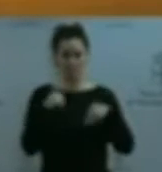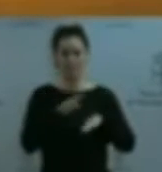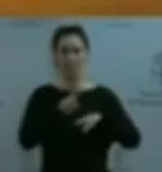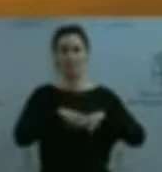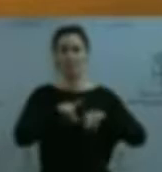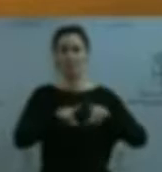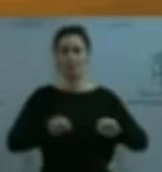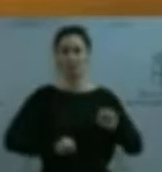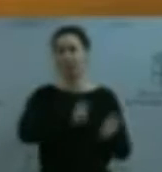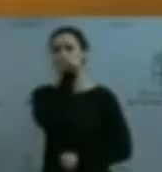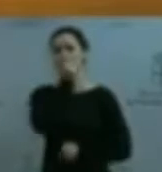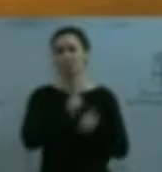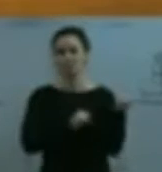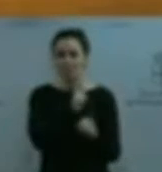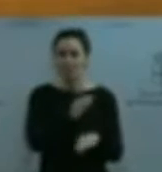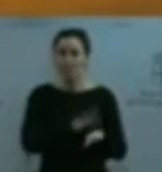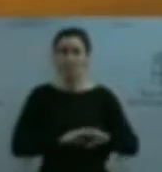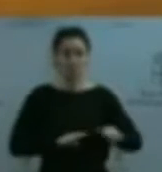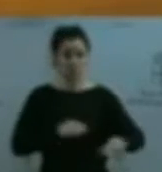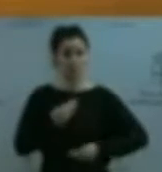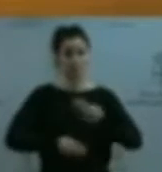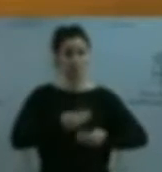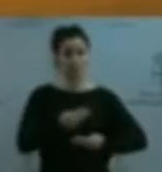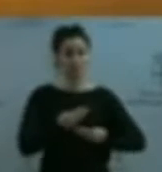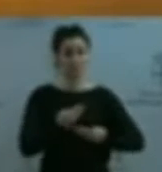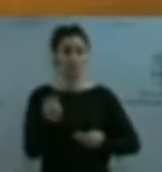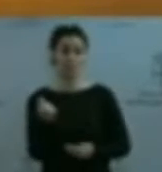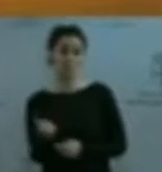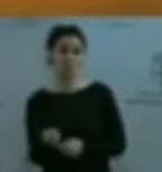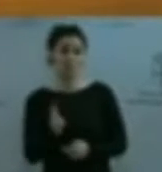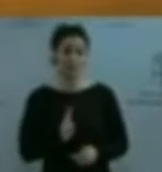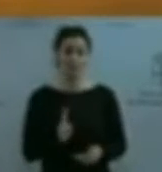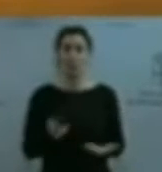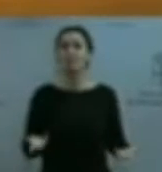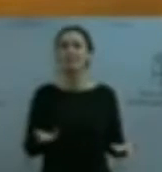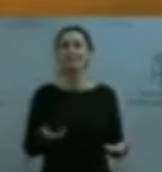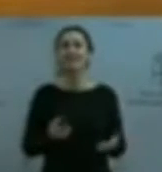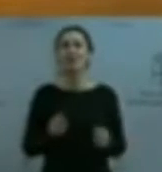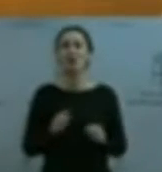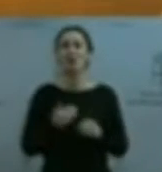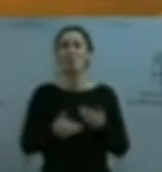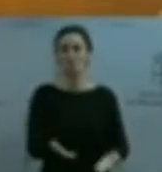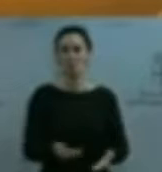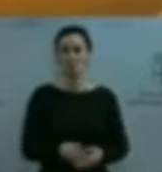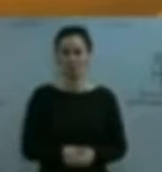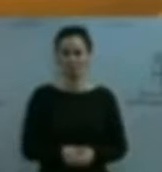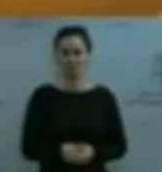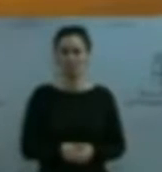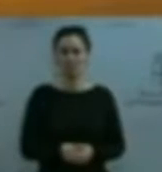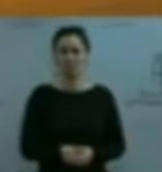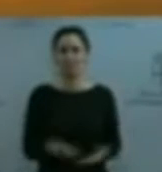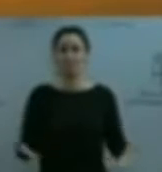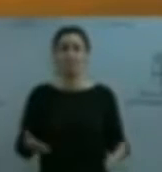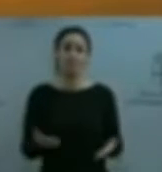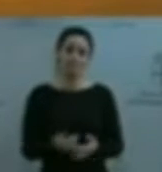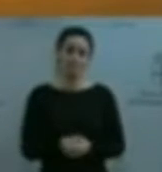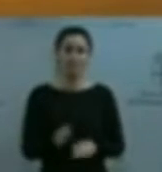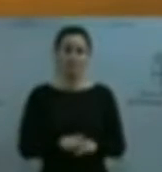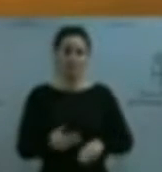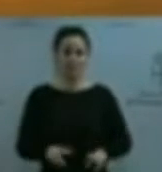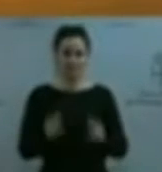reclamación de cantidad y cómo se desarrolló esta historia. Pero yo, señor consejero, para acabar y concluyo, presidente, querría